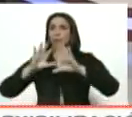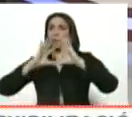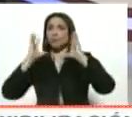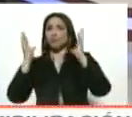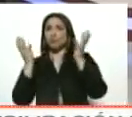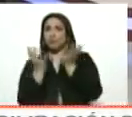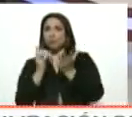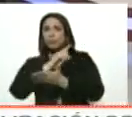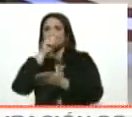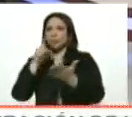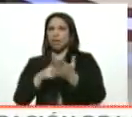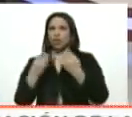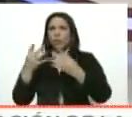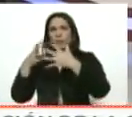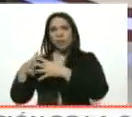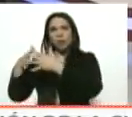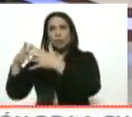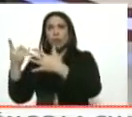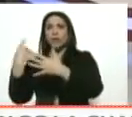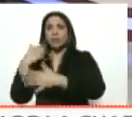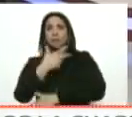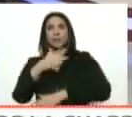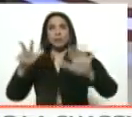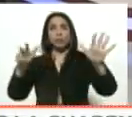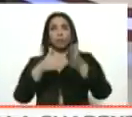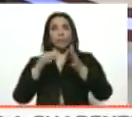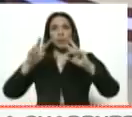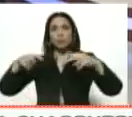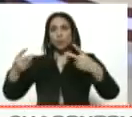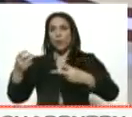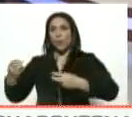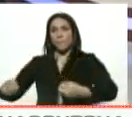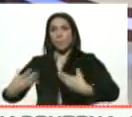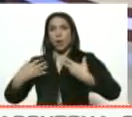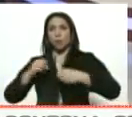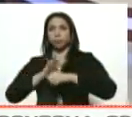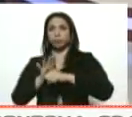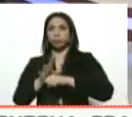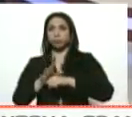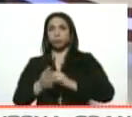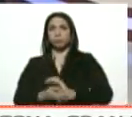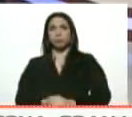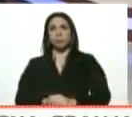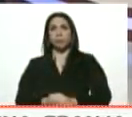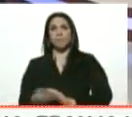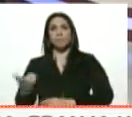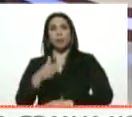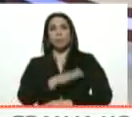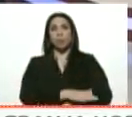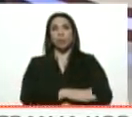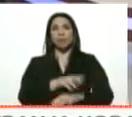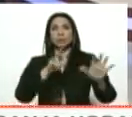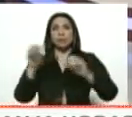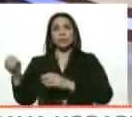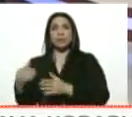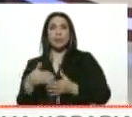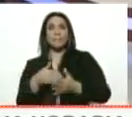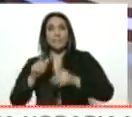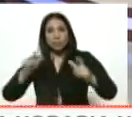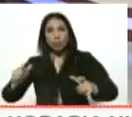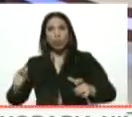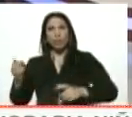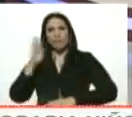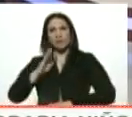el mundo entero, como Estados Unidos, que ayer tuvo 38.000 casos, o como ayer, que lamentablemente murieron más de 700 personas en Brasil, se da cuenta de la